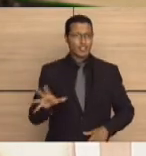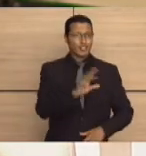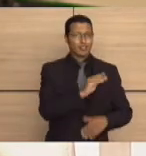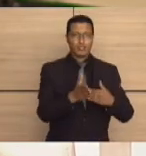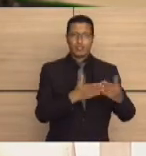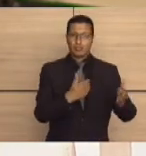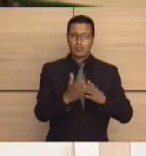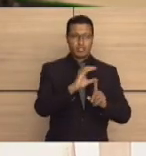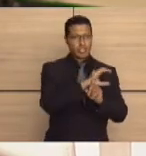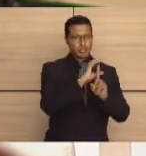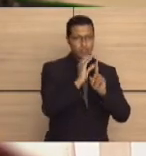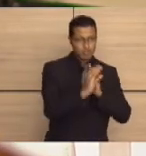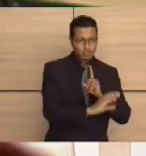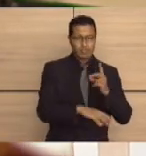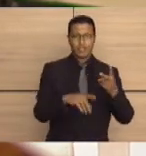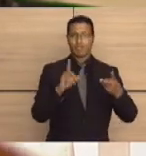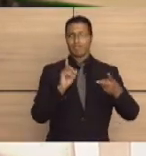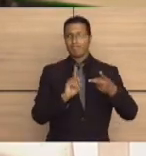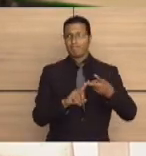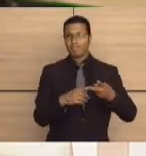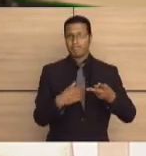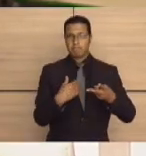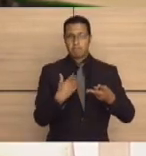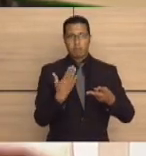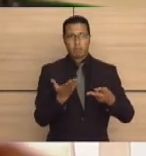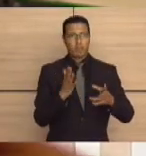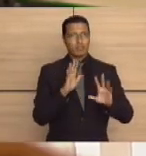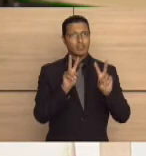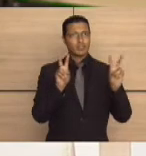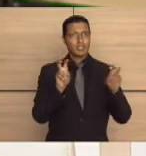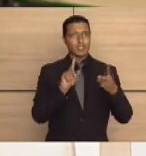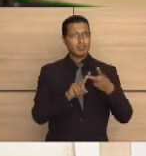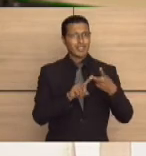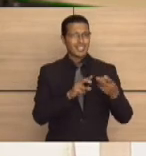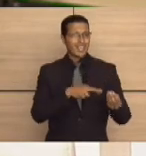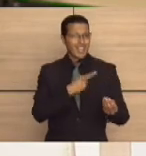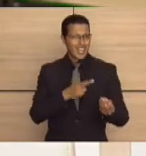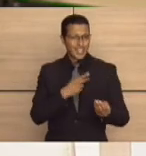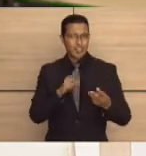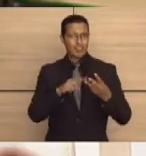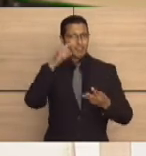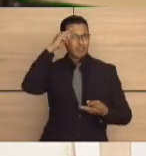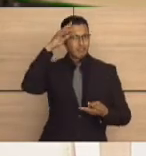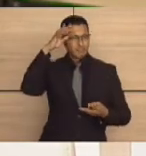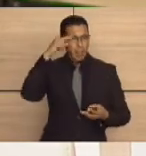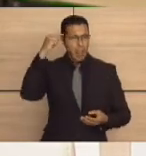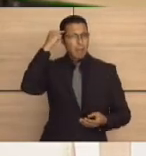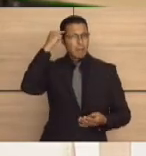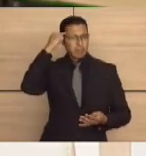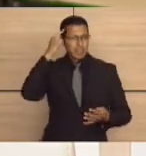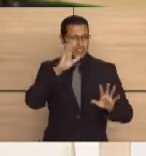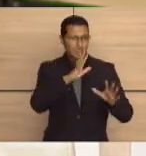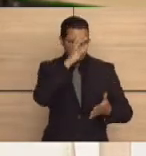cultura, sin medir el tema pues también de religión, pensamiento, sino, y